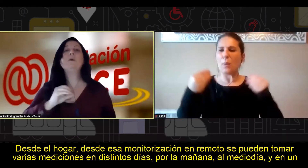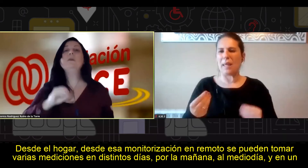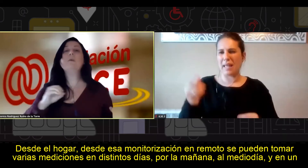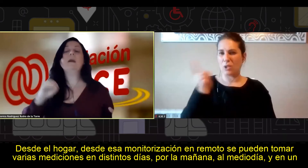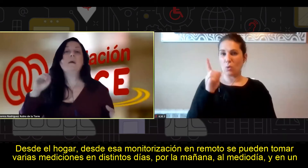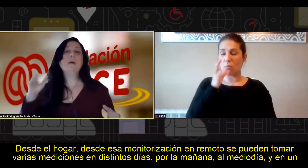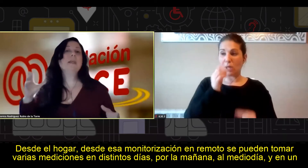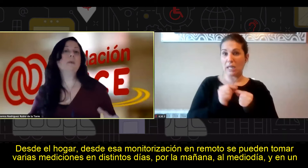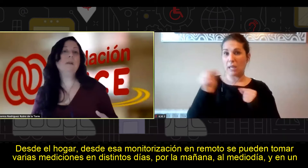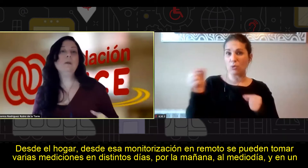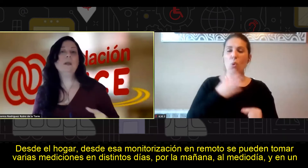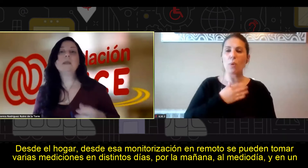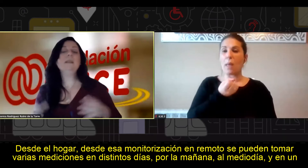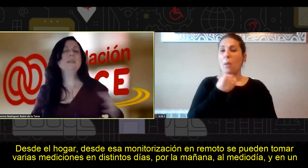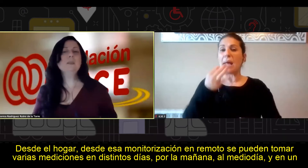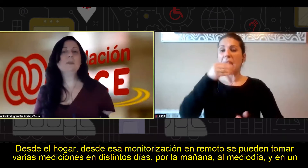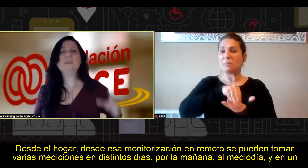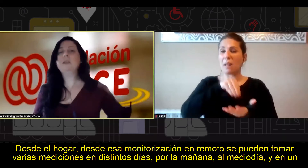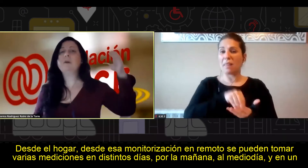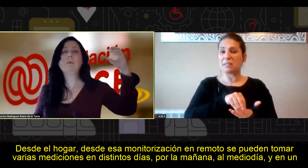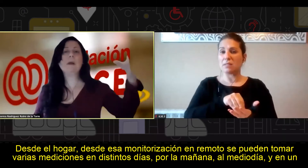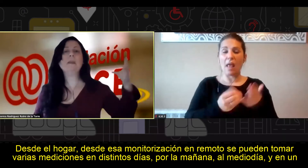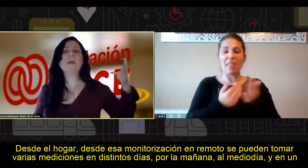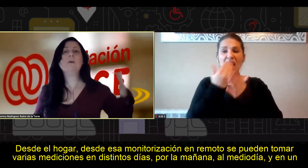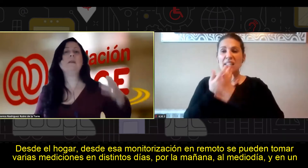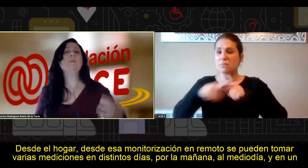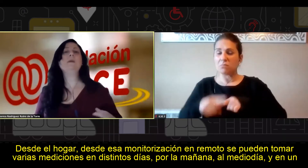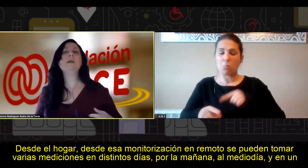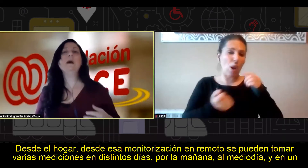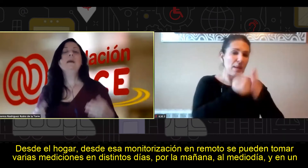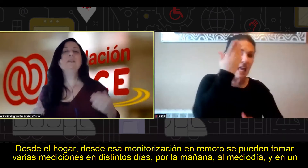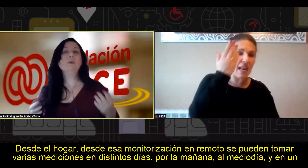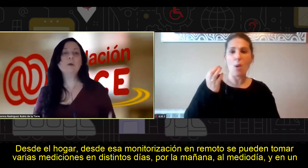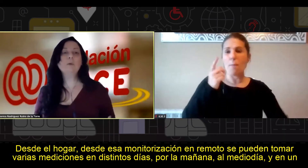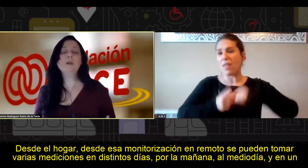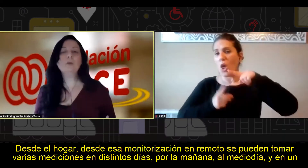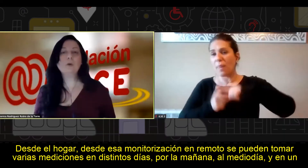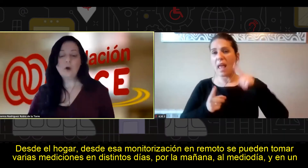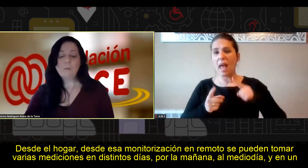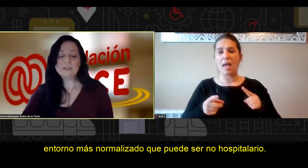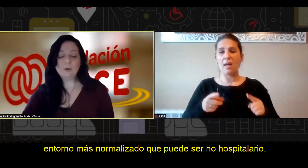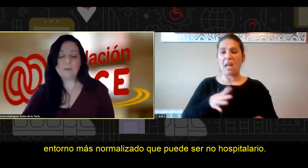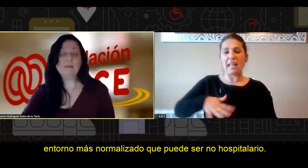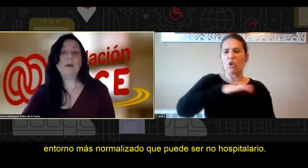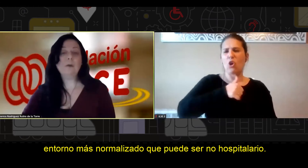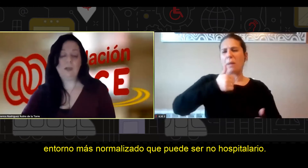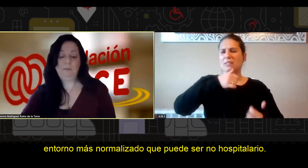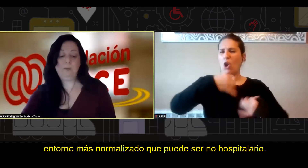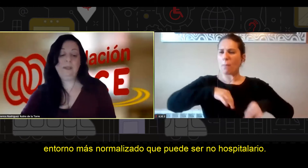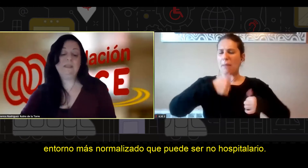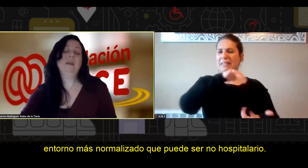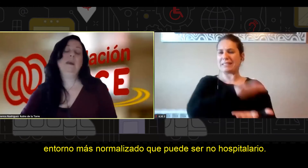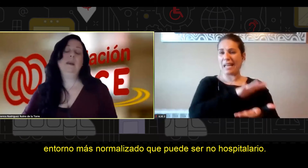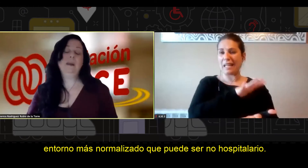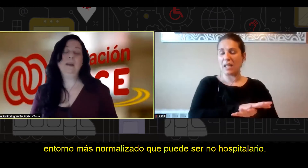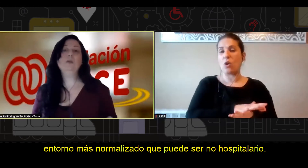pueden tomar varias mediciones en distintos días, una vez por la mañana, una vez al mediodía, y sobre todo en un entorno más normalizado que puede